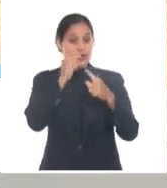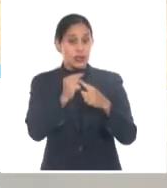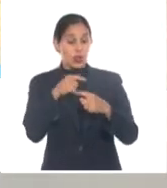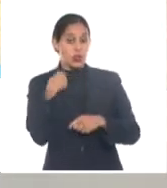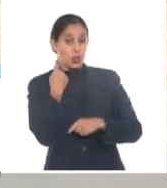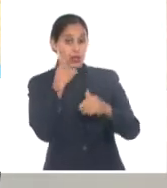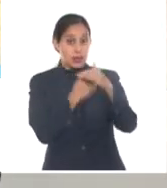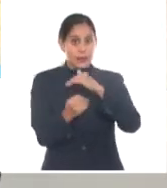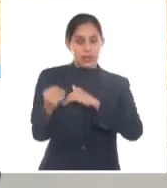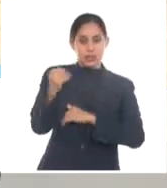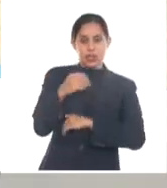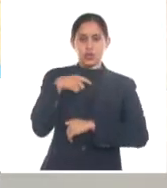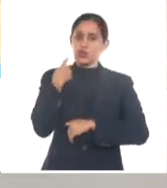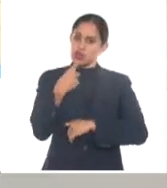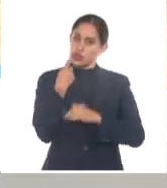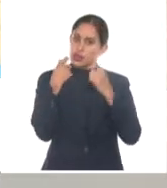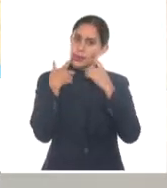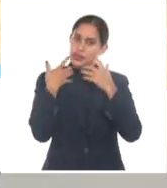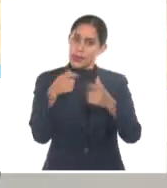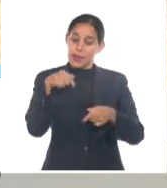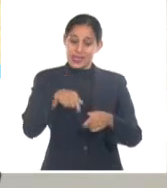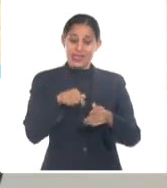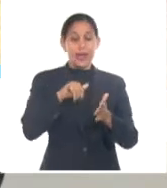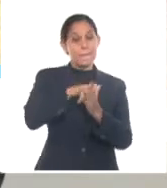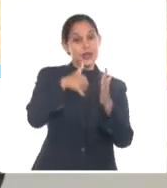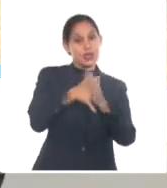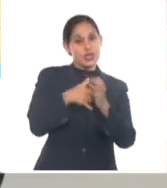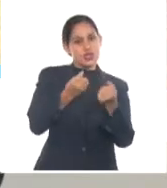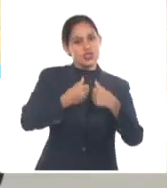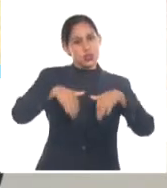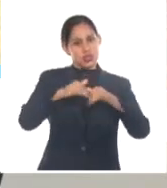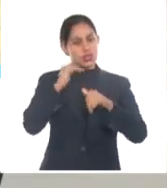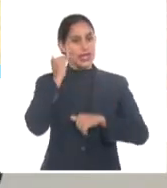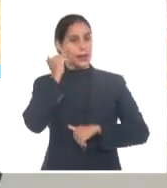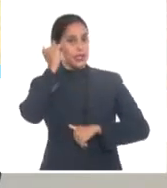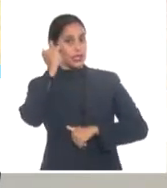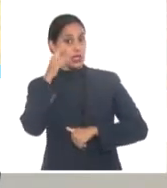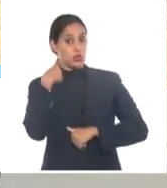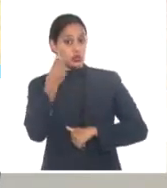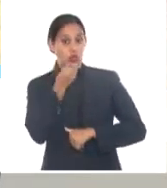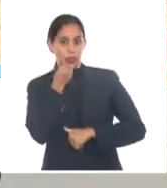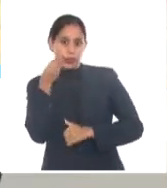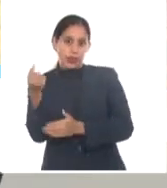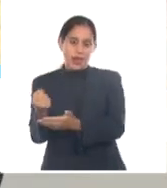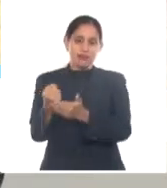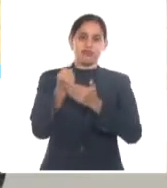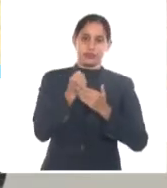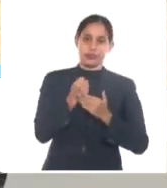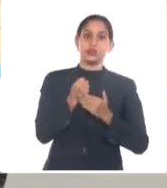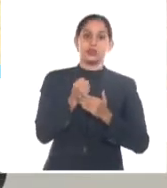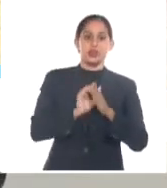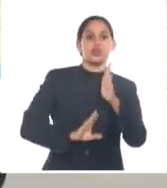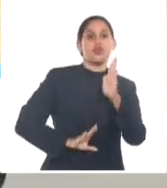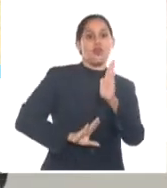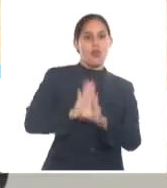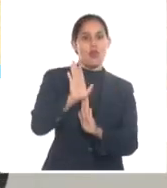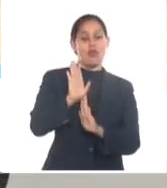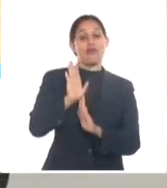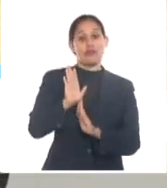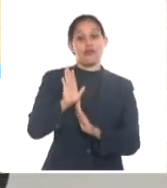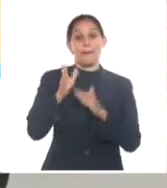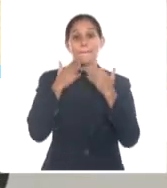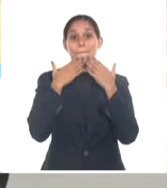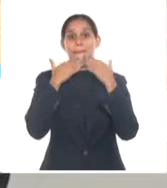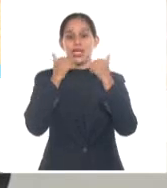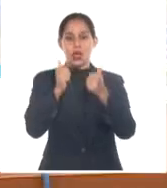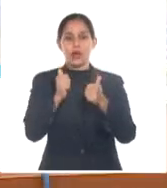y apostamos porque este proyecto cree capacidades que nos permita contar con una fuerza altamente calificada